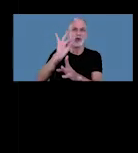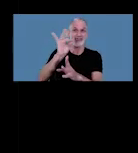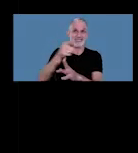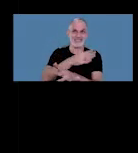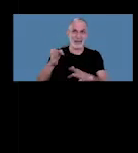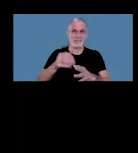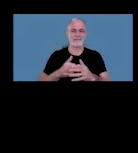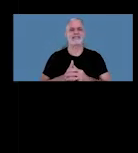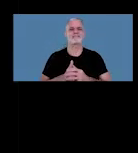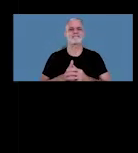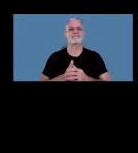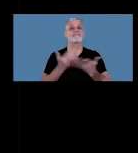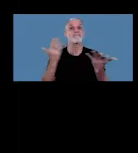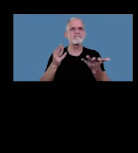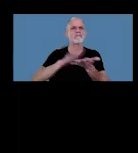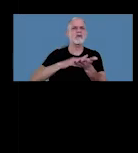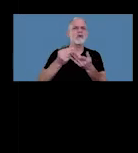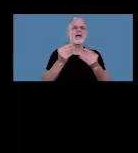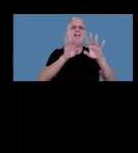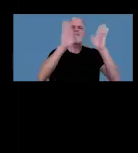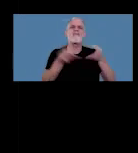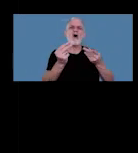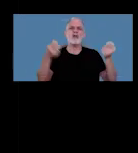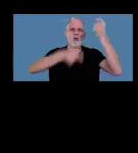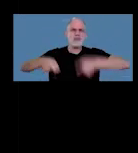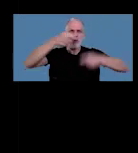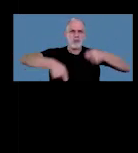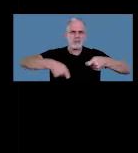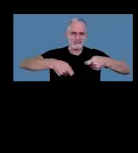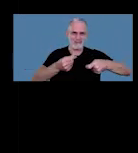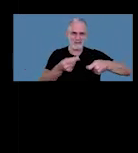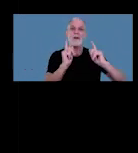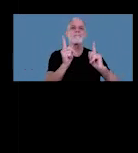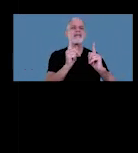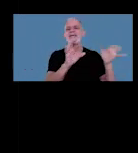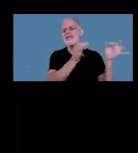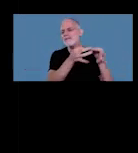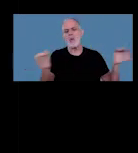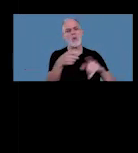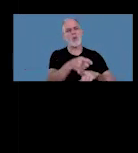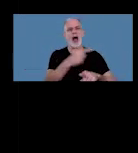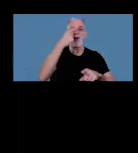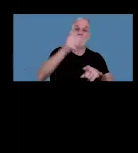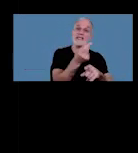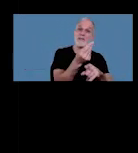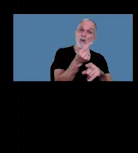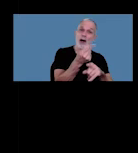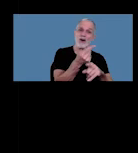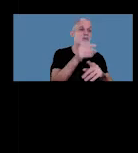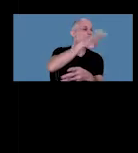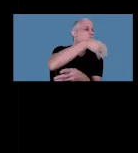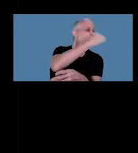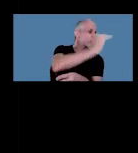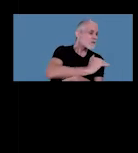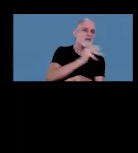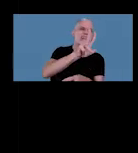diciembre. En relación a los fondos comunes de inversión, sigue el mismo sentido. Al último valor si cotizan al